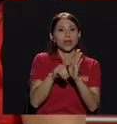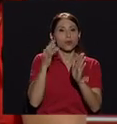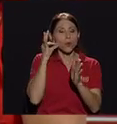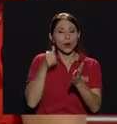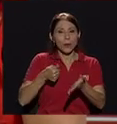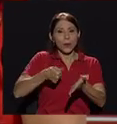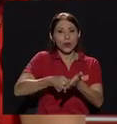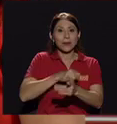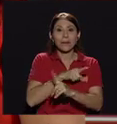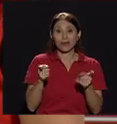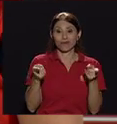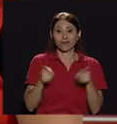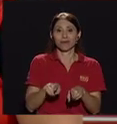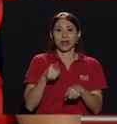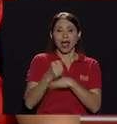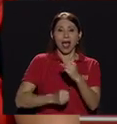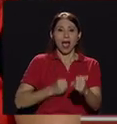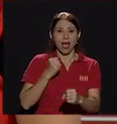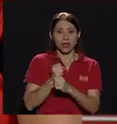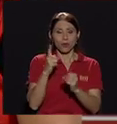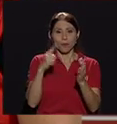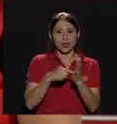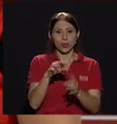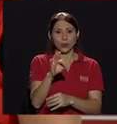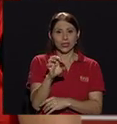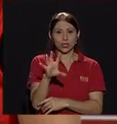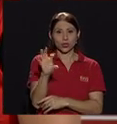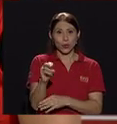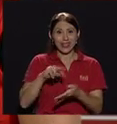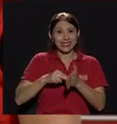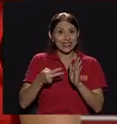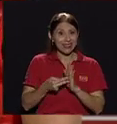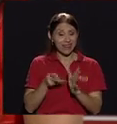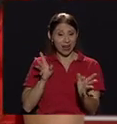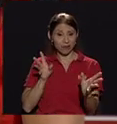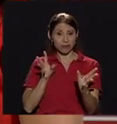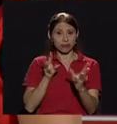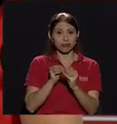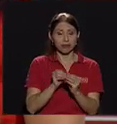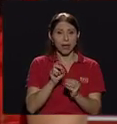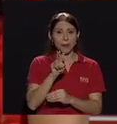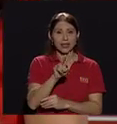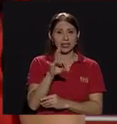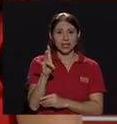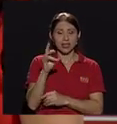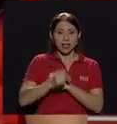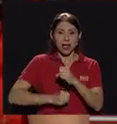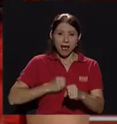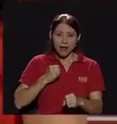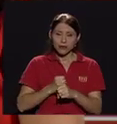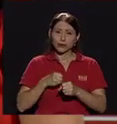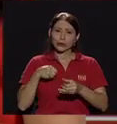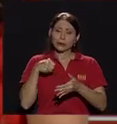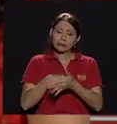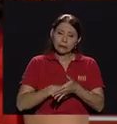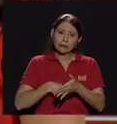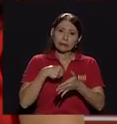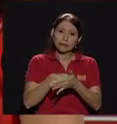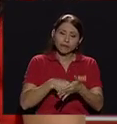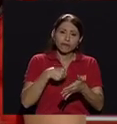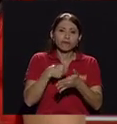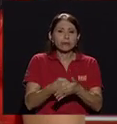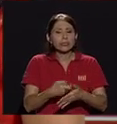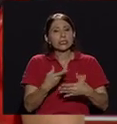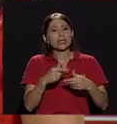hasta el 50, ¿verdad? Y tenemos prácticamente 27 años de una constante, de un